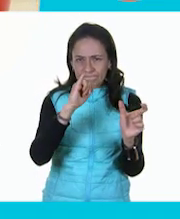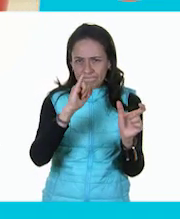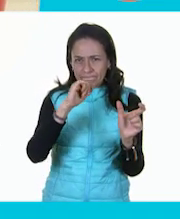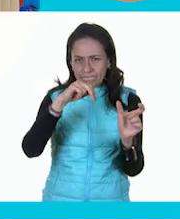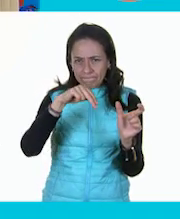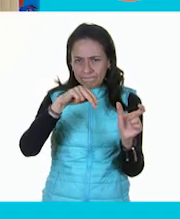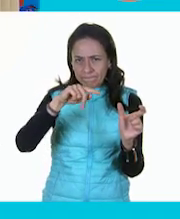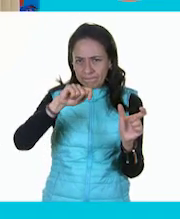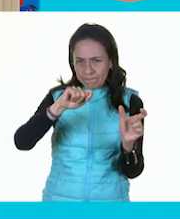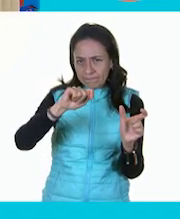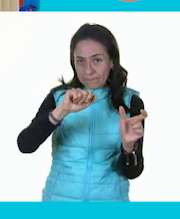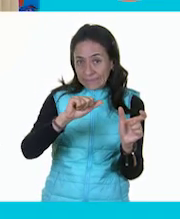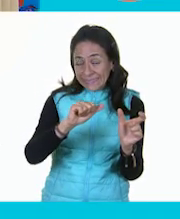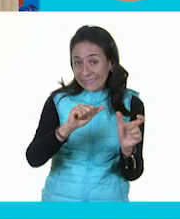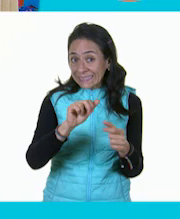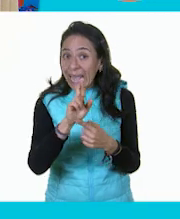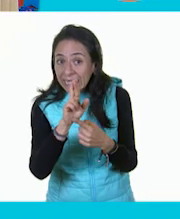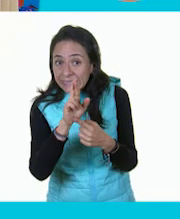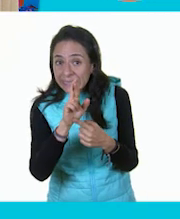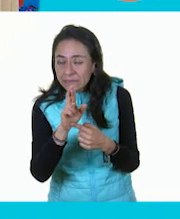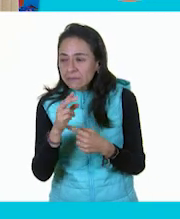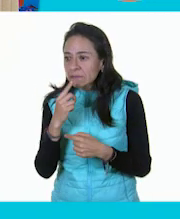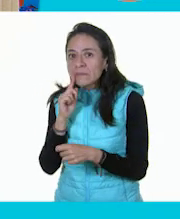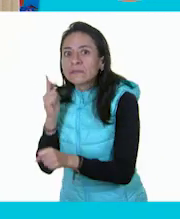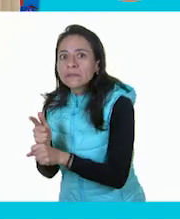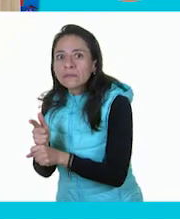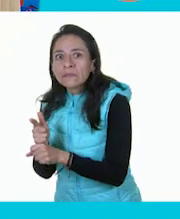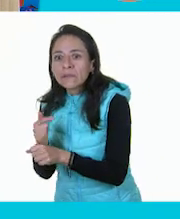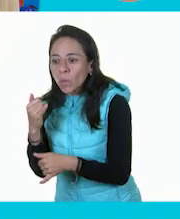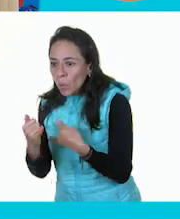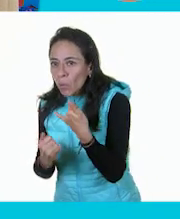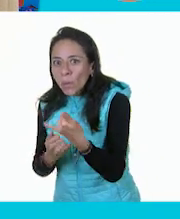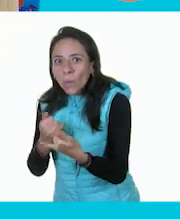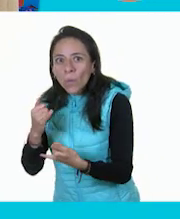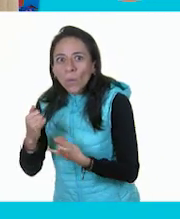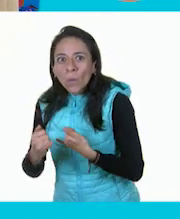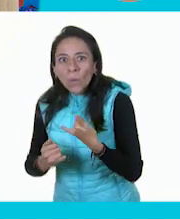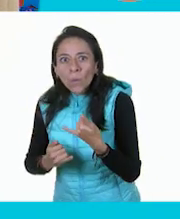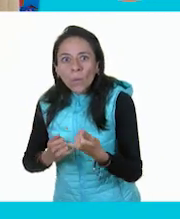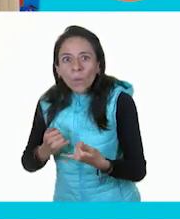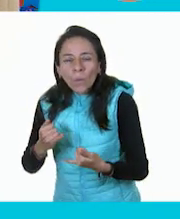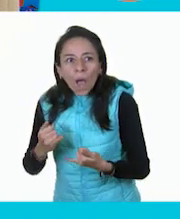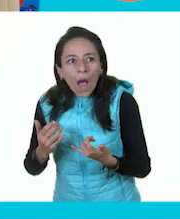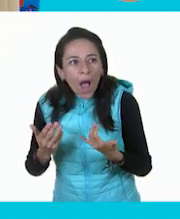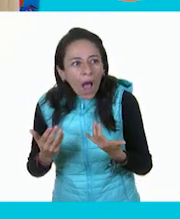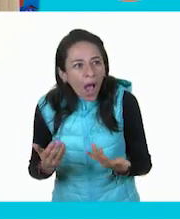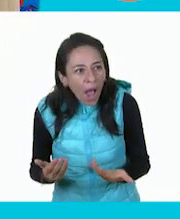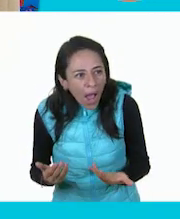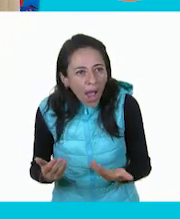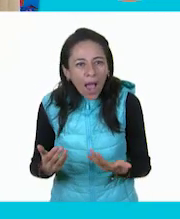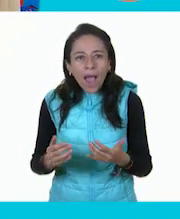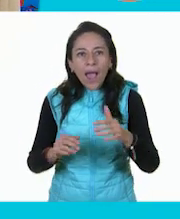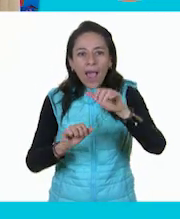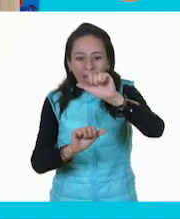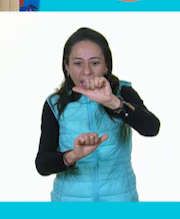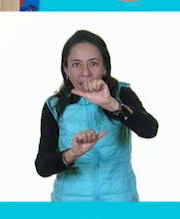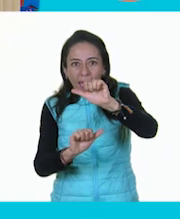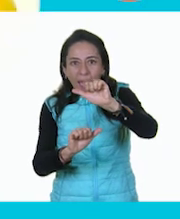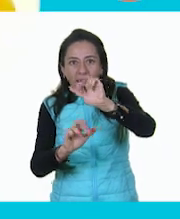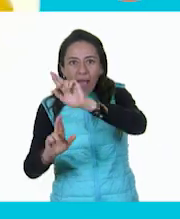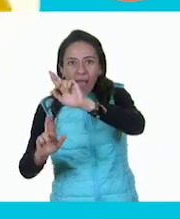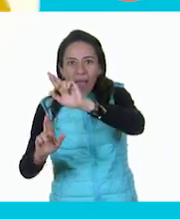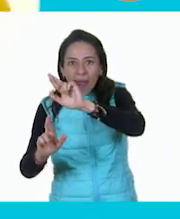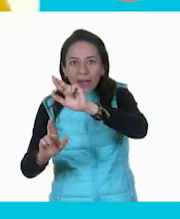Y yo encontré una. Jugar. ¡Sí es cierto! Vamos sí a ponerlas. ¡Sí es cierto! Juntas. Rimar, jugar. A